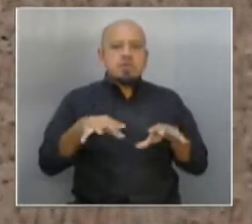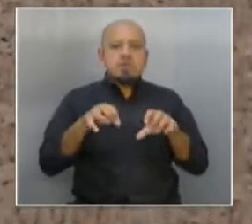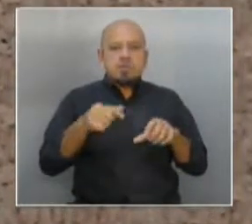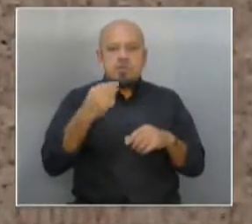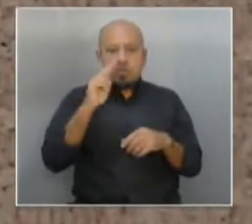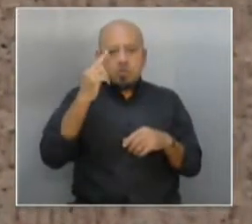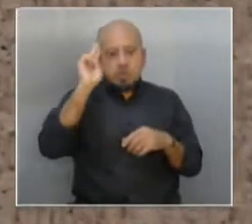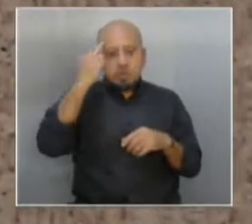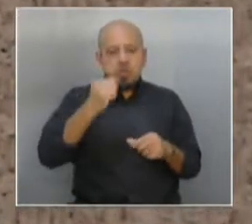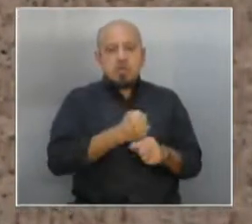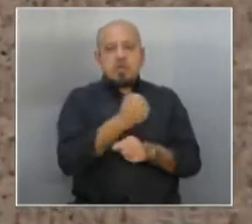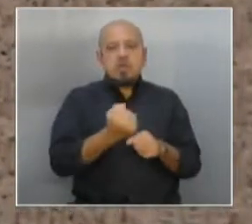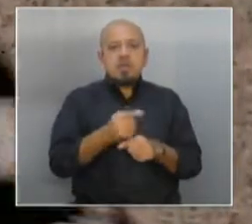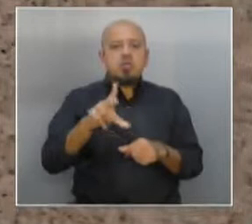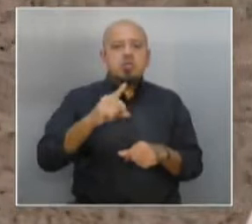hasta los 12 años.